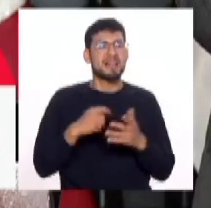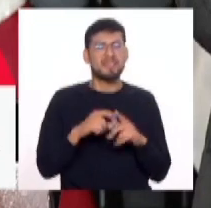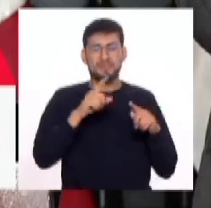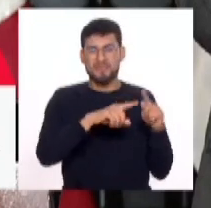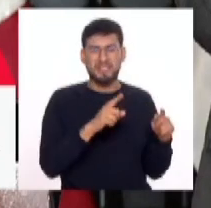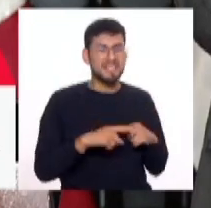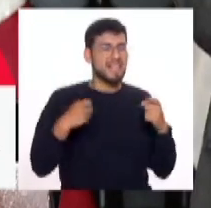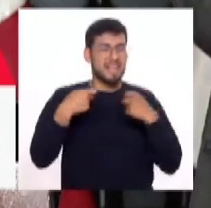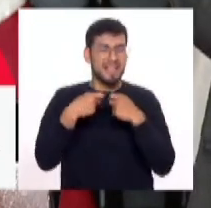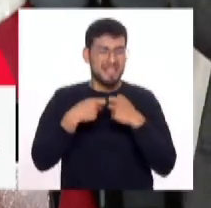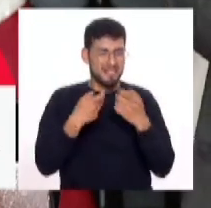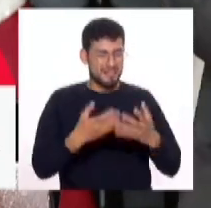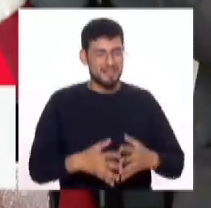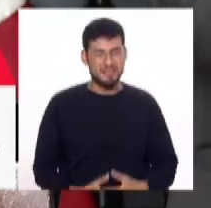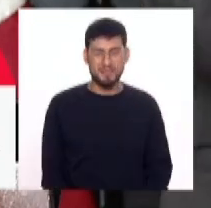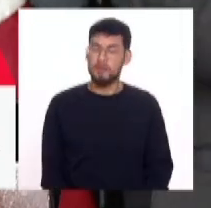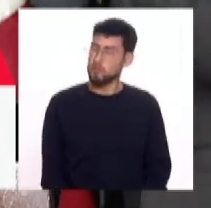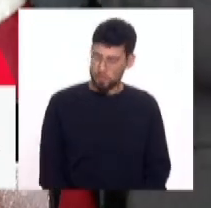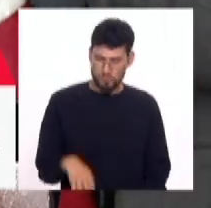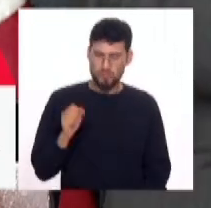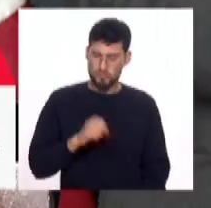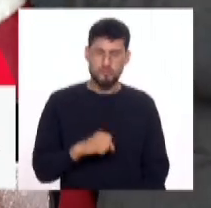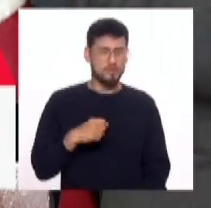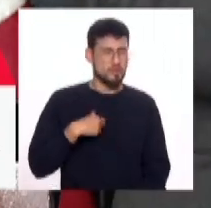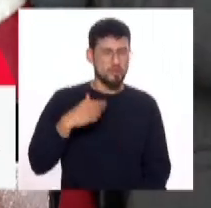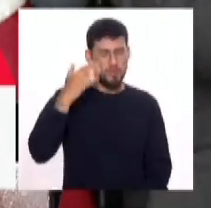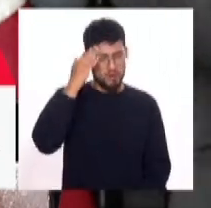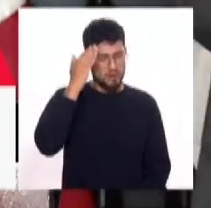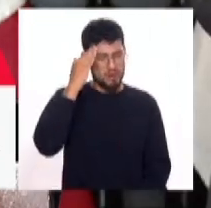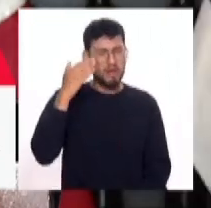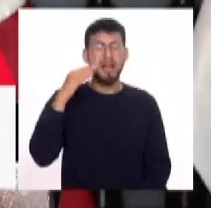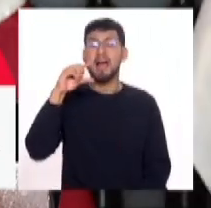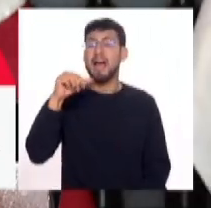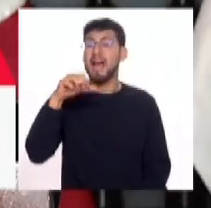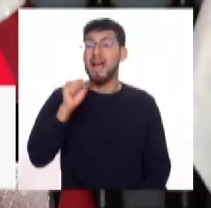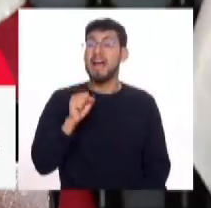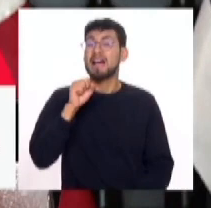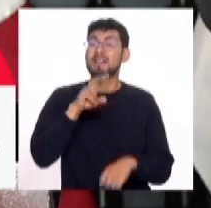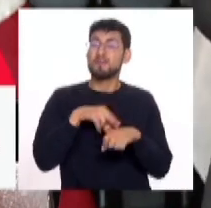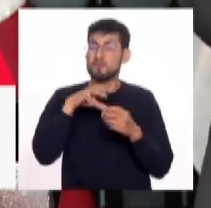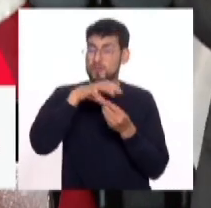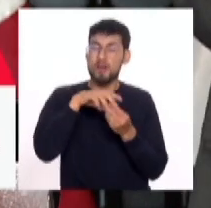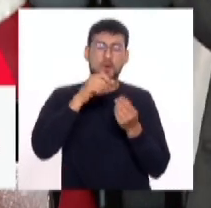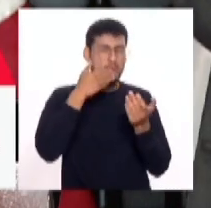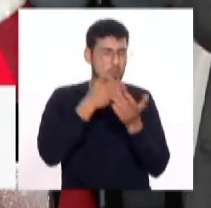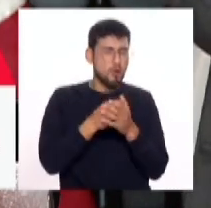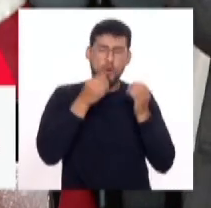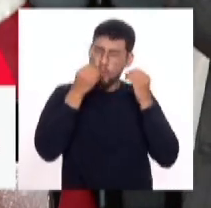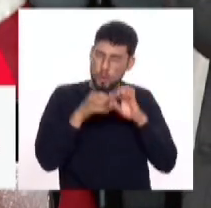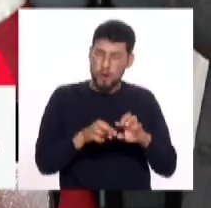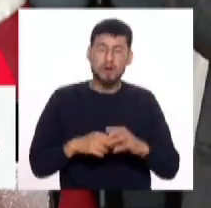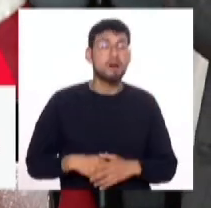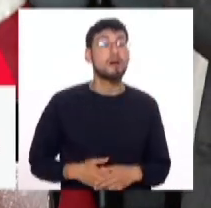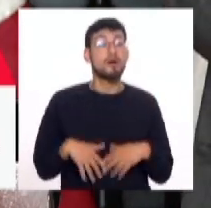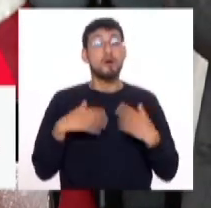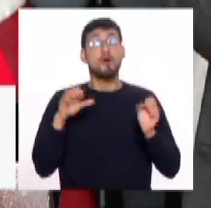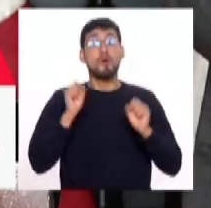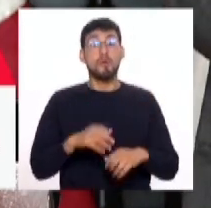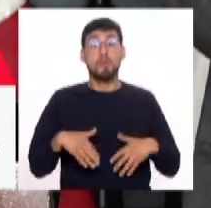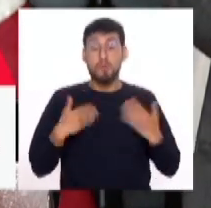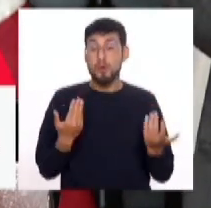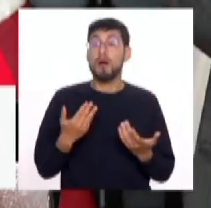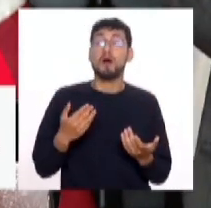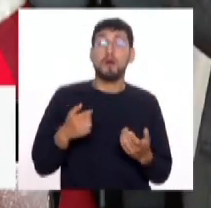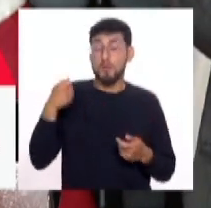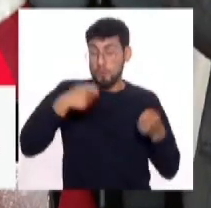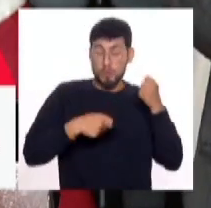energía. Estamos convencidos de que el gas natural es una gran oportunidad para convocar